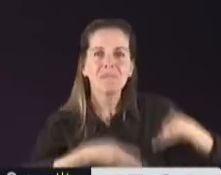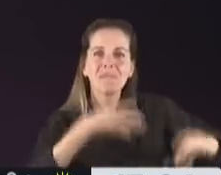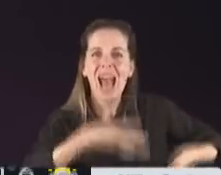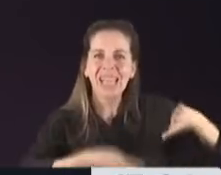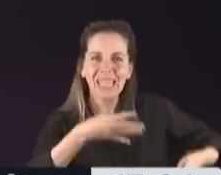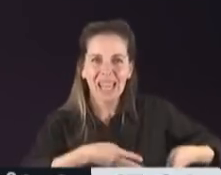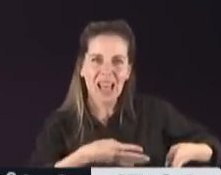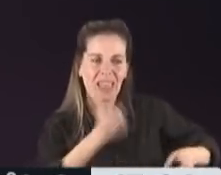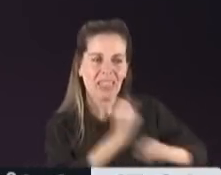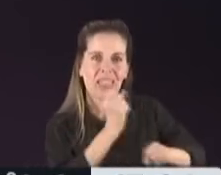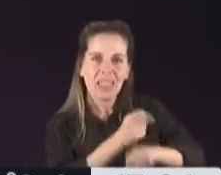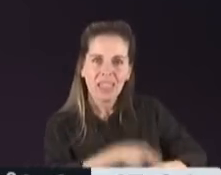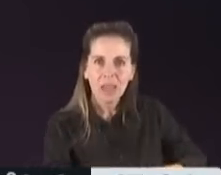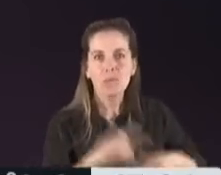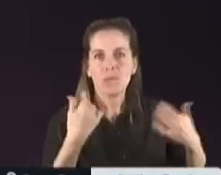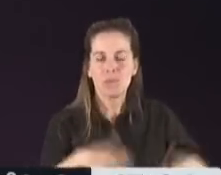retroexcavadora,